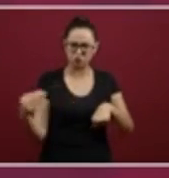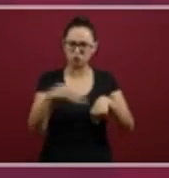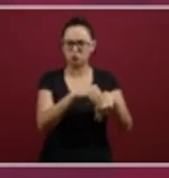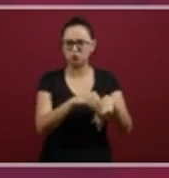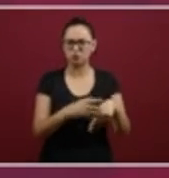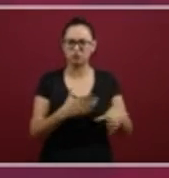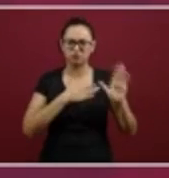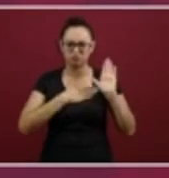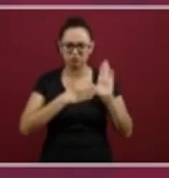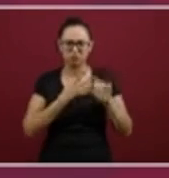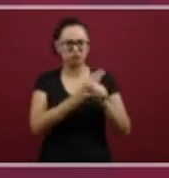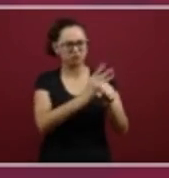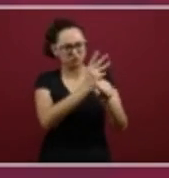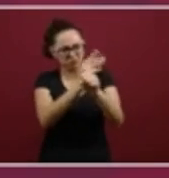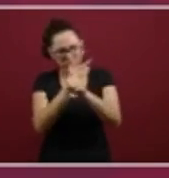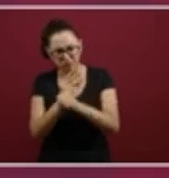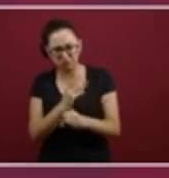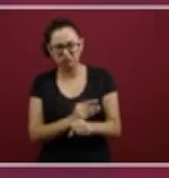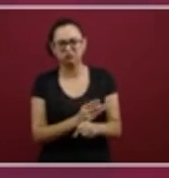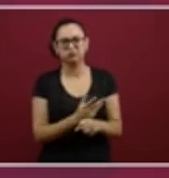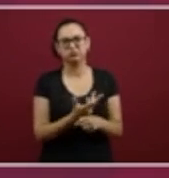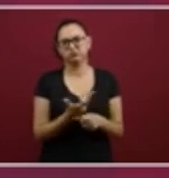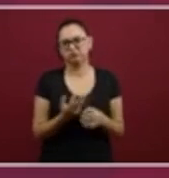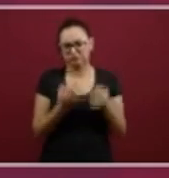mejorar unidades, de